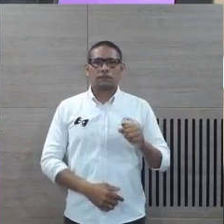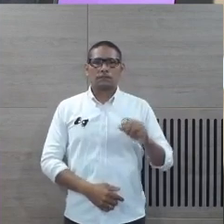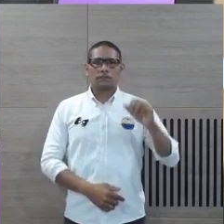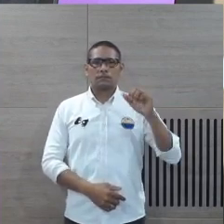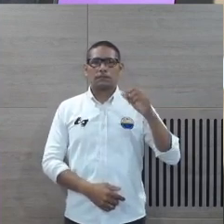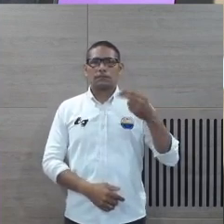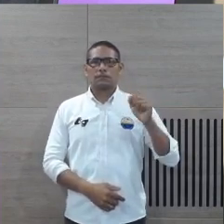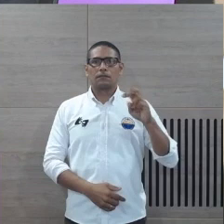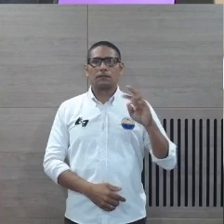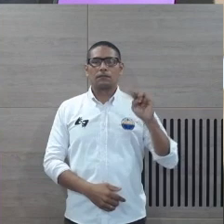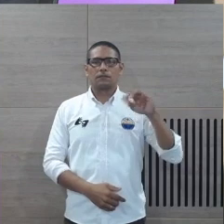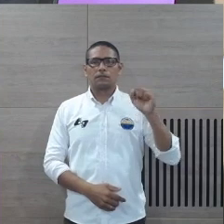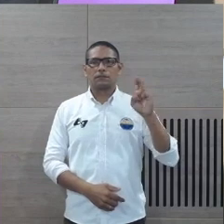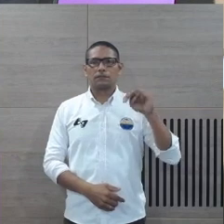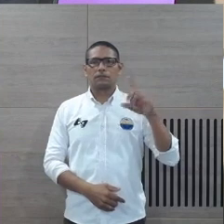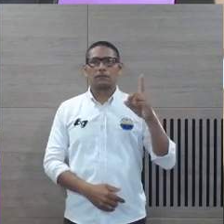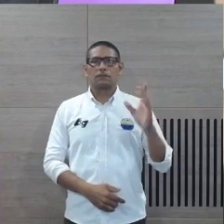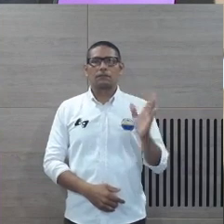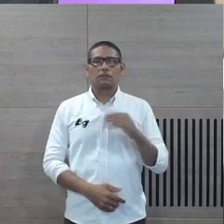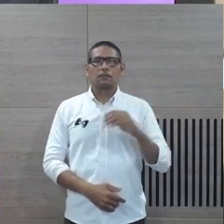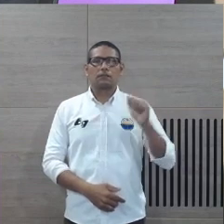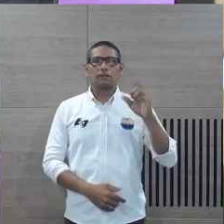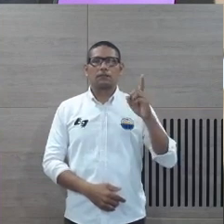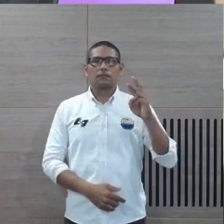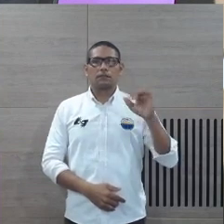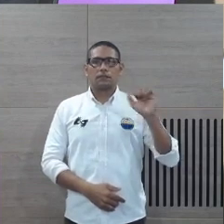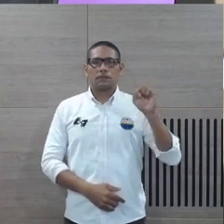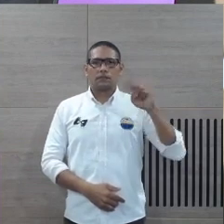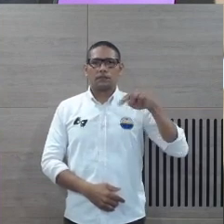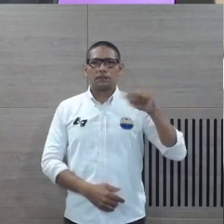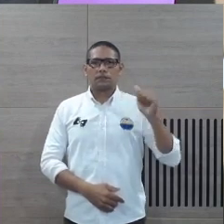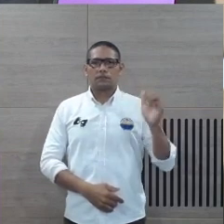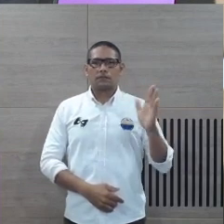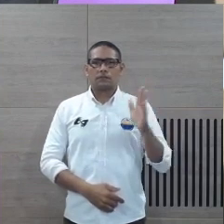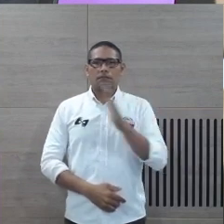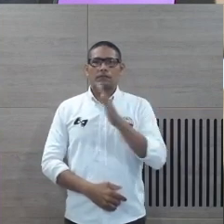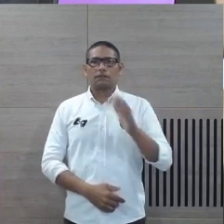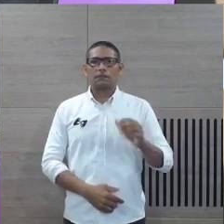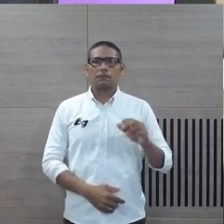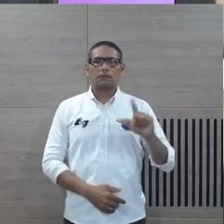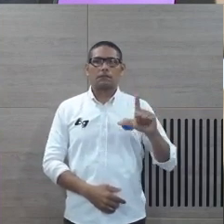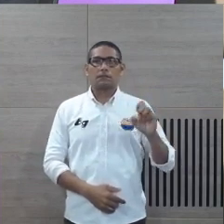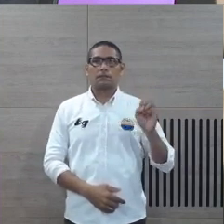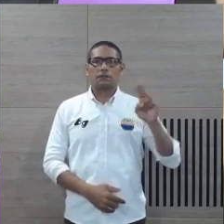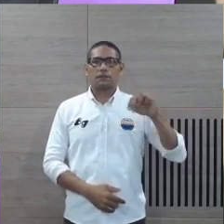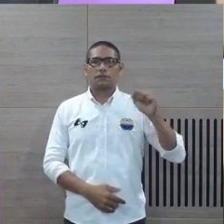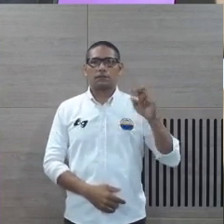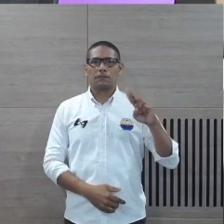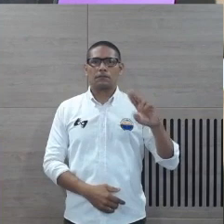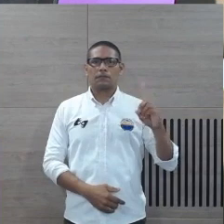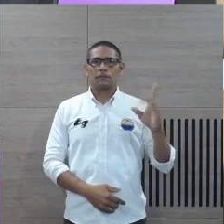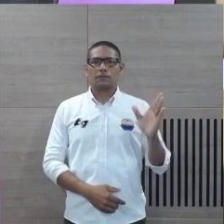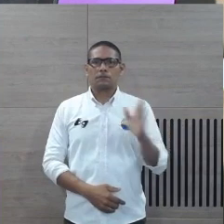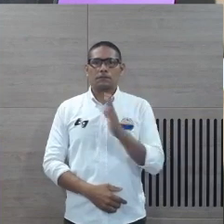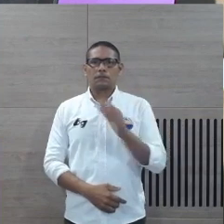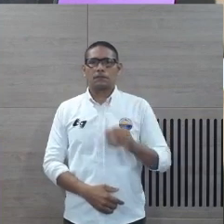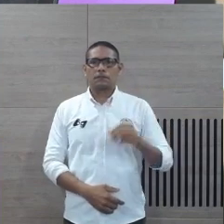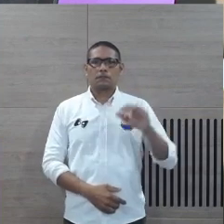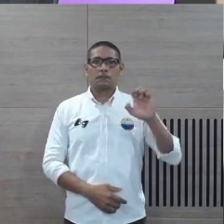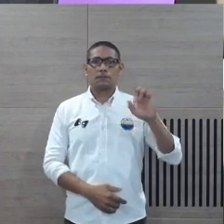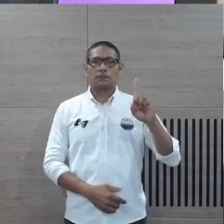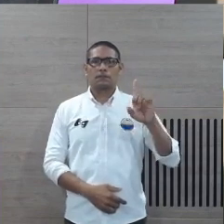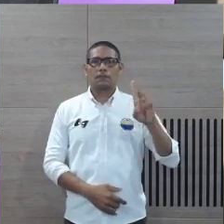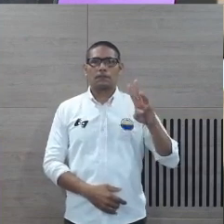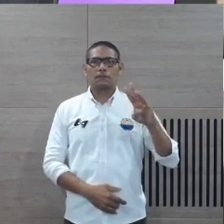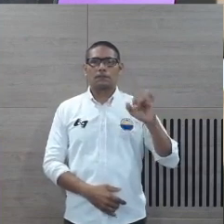Marcela Ariza Ramírez. Leonardo Alfonso Cárdenas Bonet. Edwin David Garrido Luna. Cristian Andrés Hernández